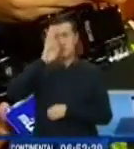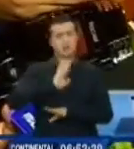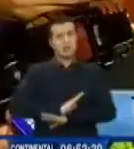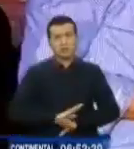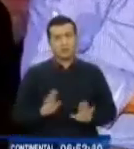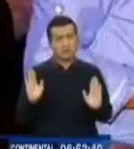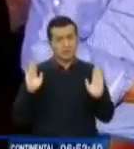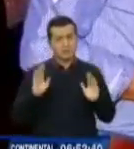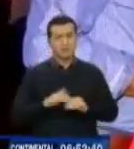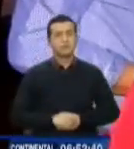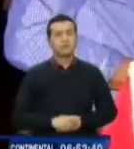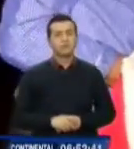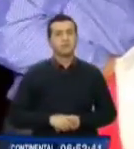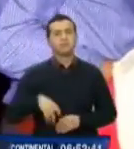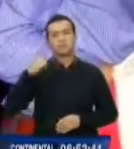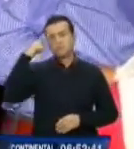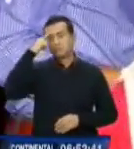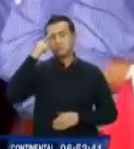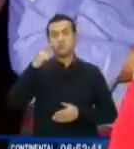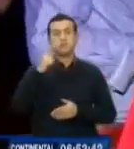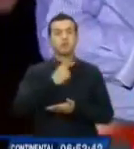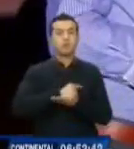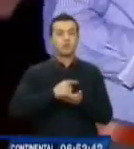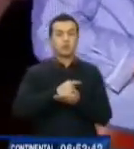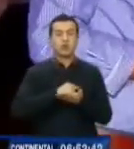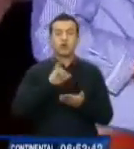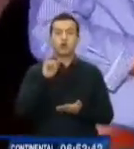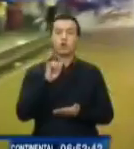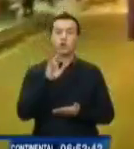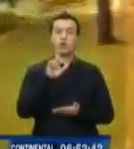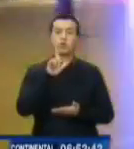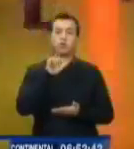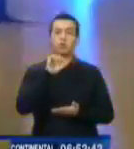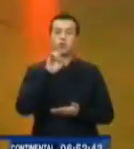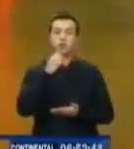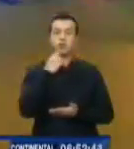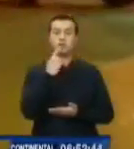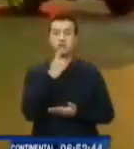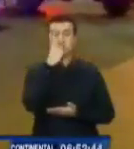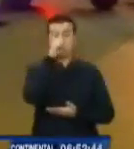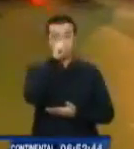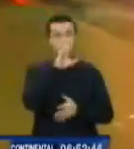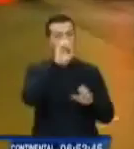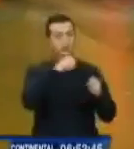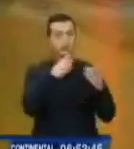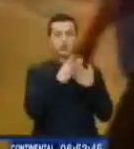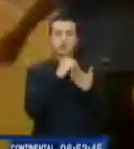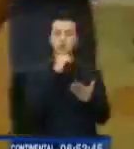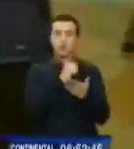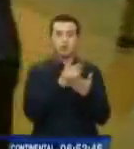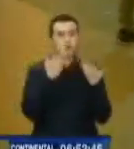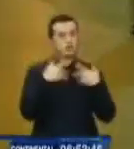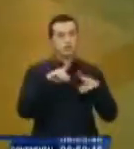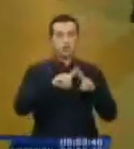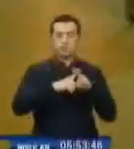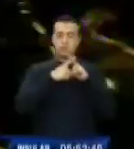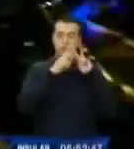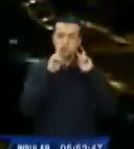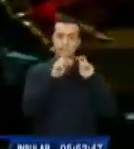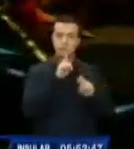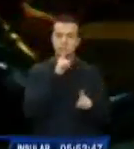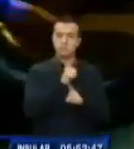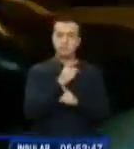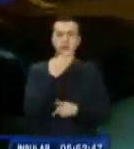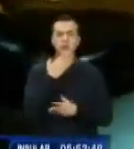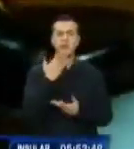las personas. El gobernador del Guayas, Julio César Quiñones, indicó que se detuvo a un ciudadano y que ya se inició con las investigaciones